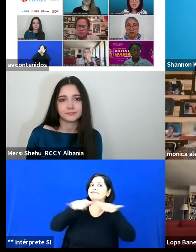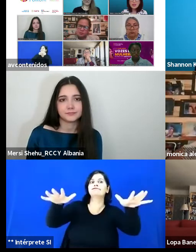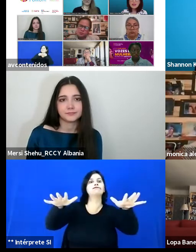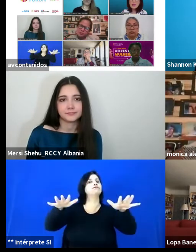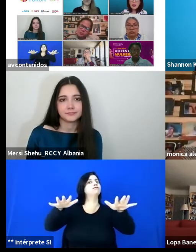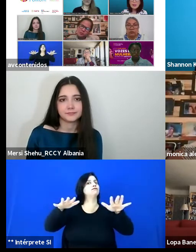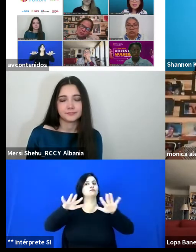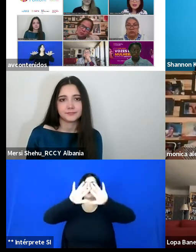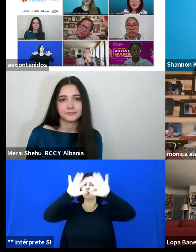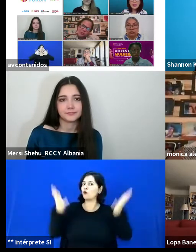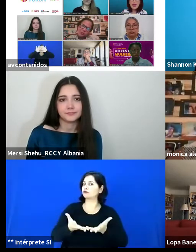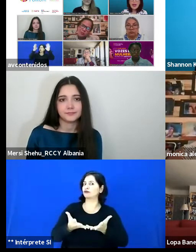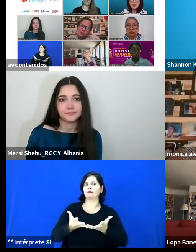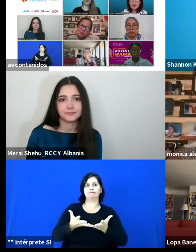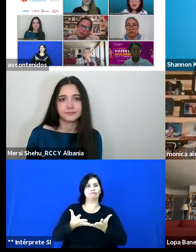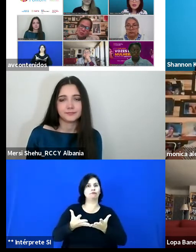Y de igual manera,